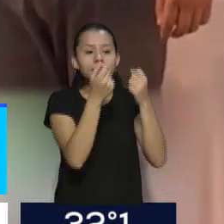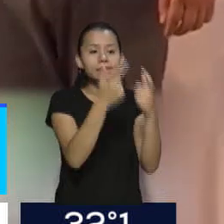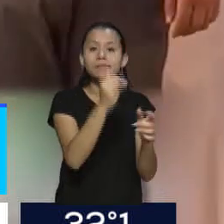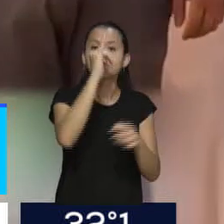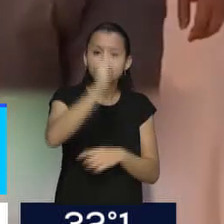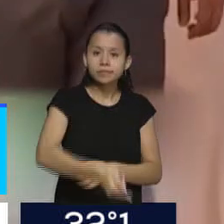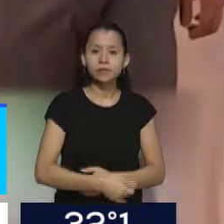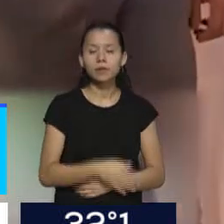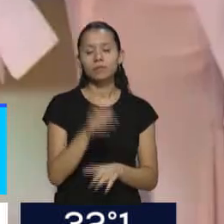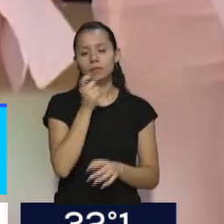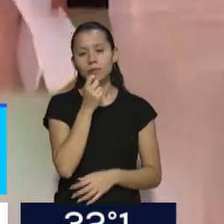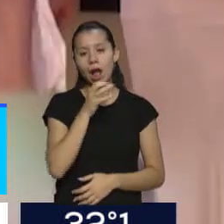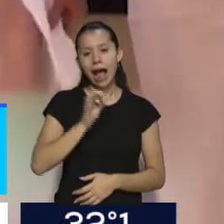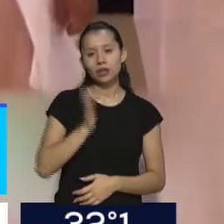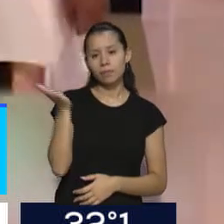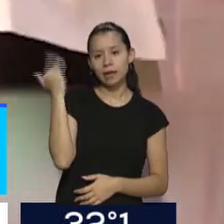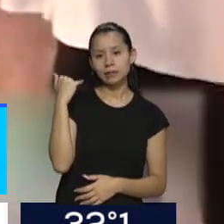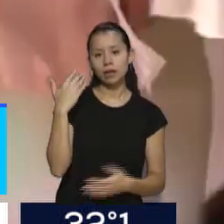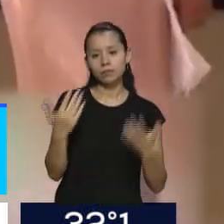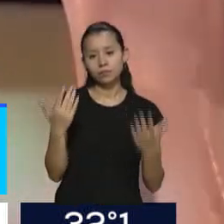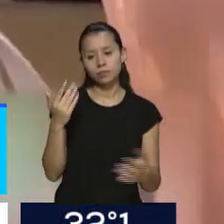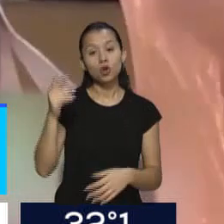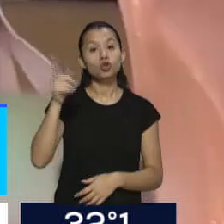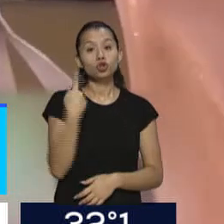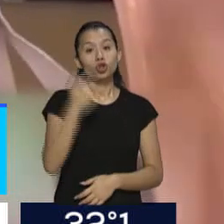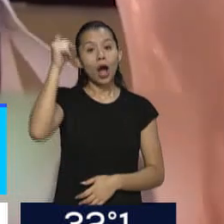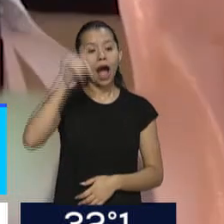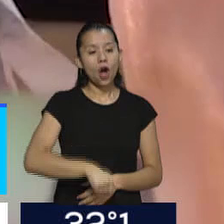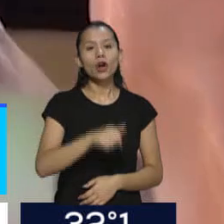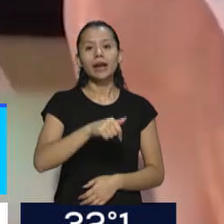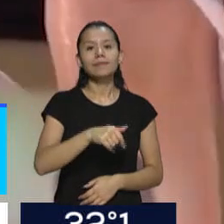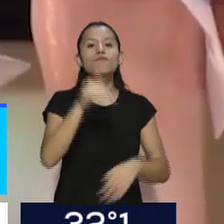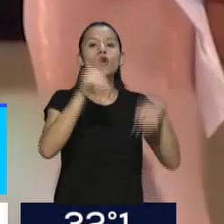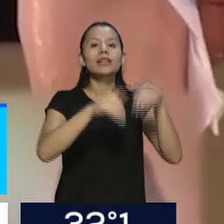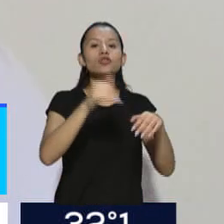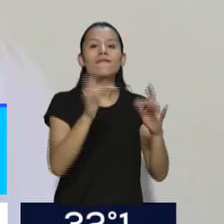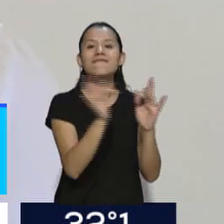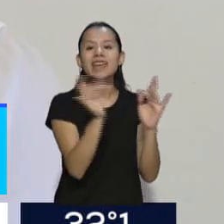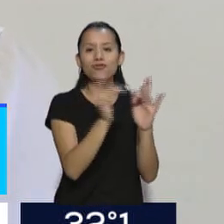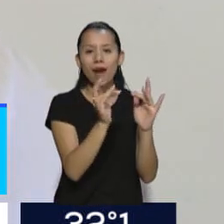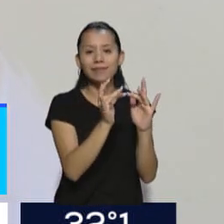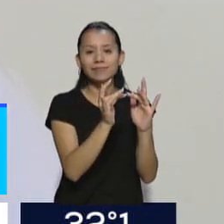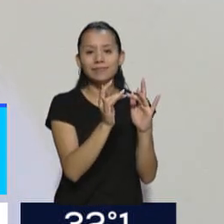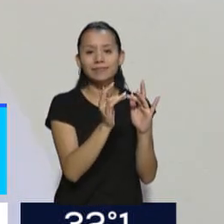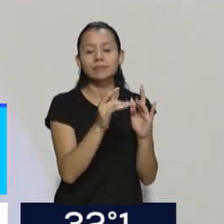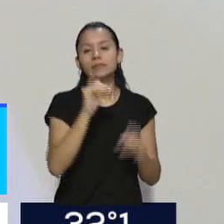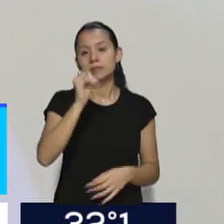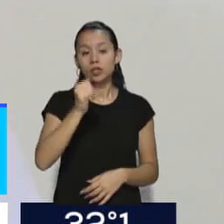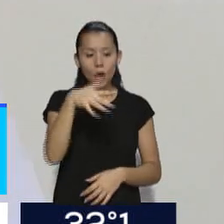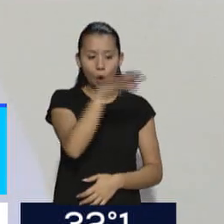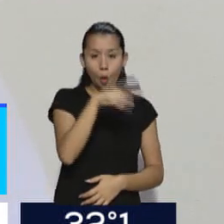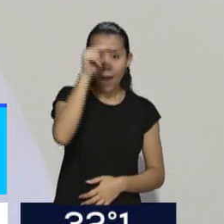año pasado y vamos a definir un sistema de votación virtual en donde tiene mucha injerencia el voto del vecino, tiene que ser residente en